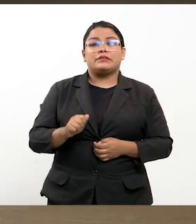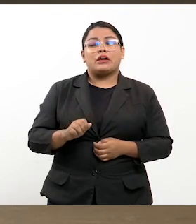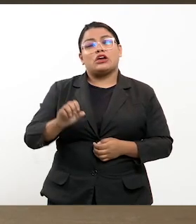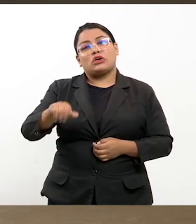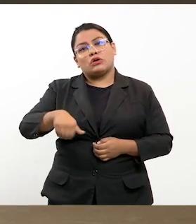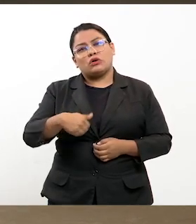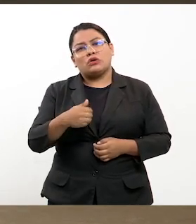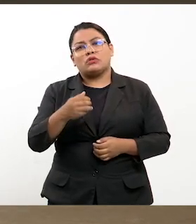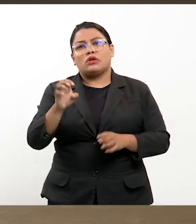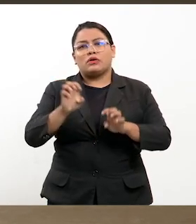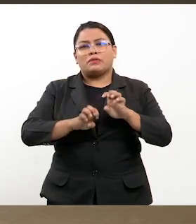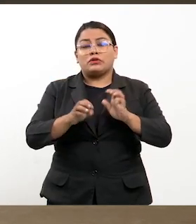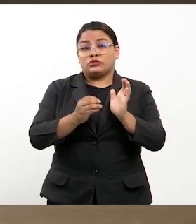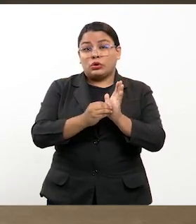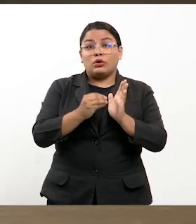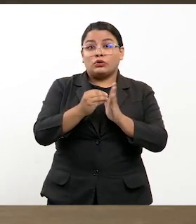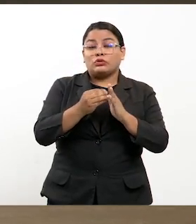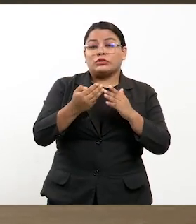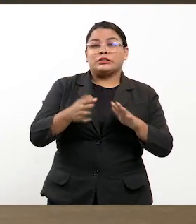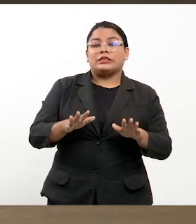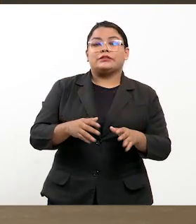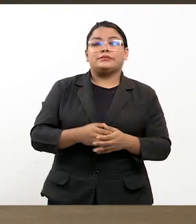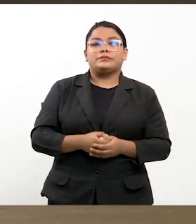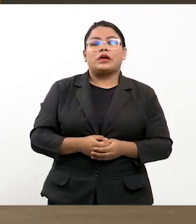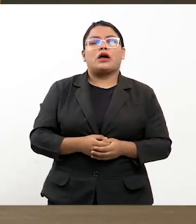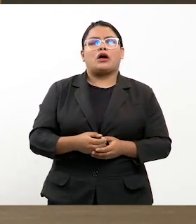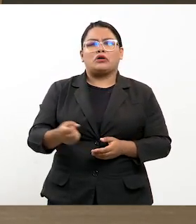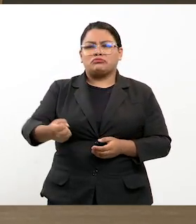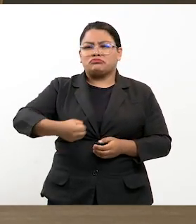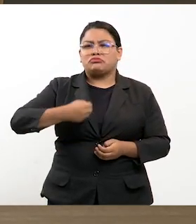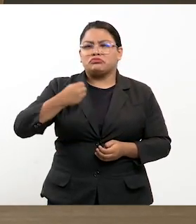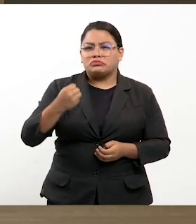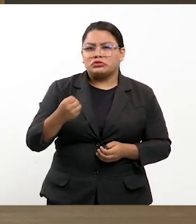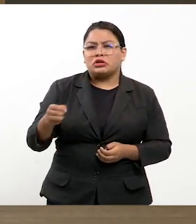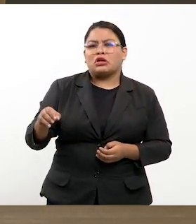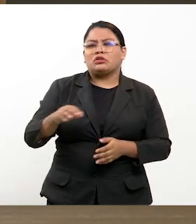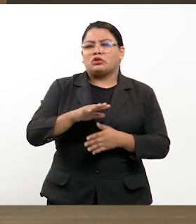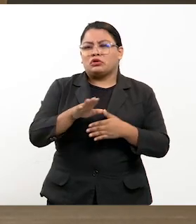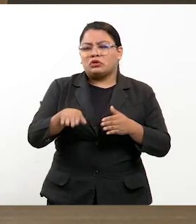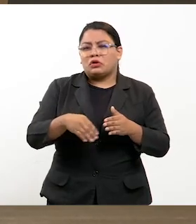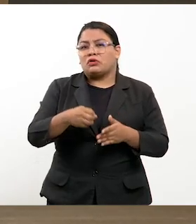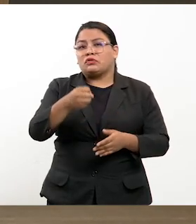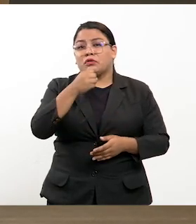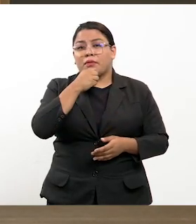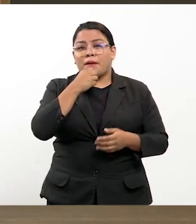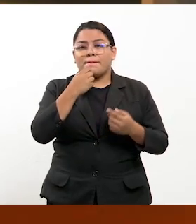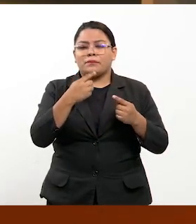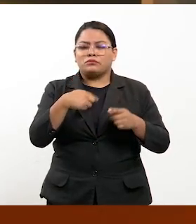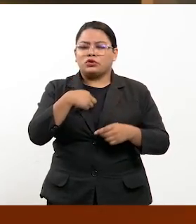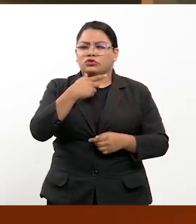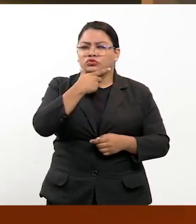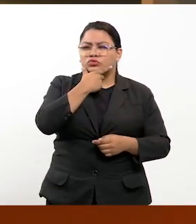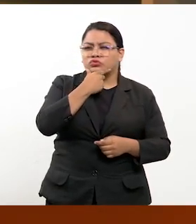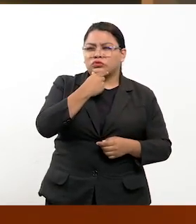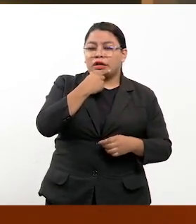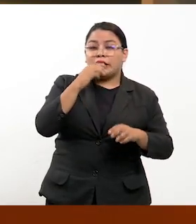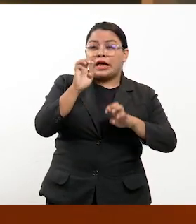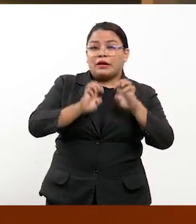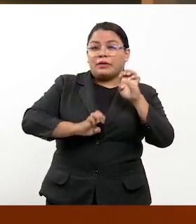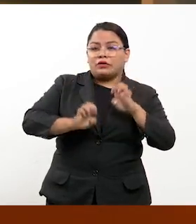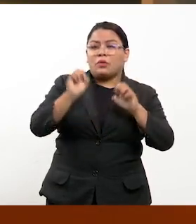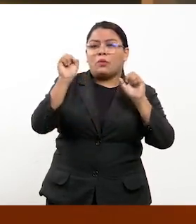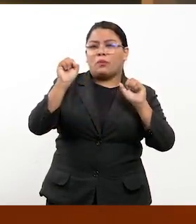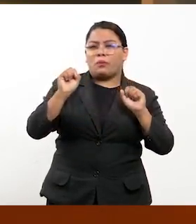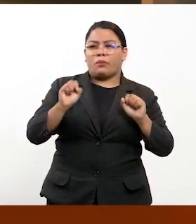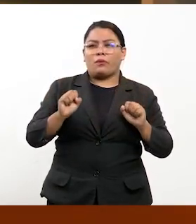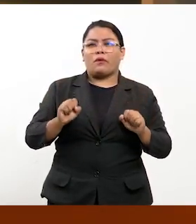sumativa. Ok, me parece muy interesante todo esto que nos menciona Marlene, pero tengo una duda. ¿Estas evaluaciones realmente pueden tener